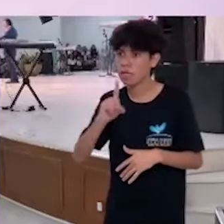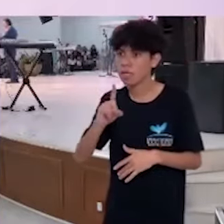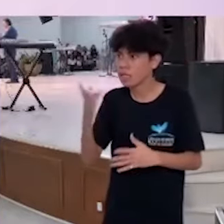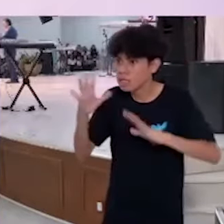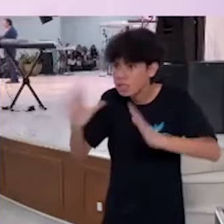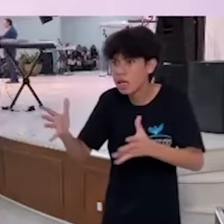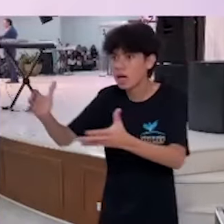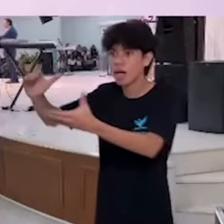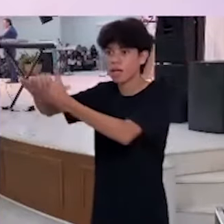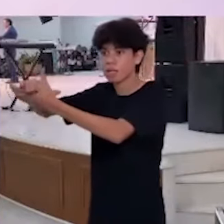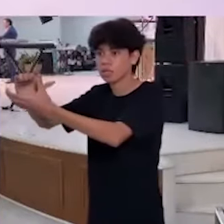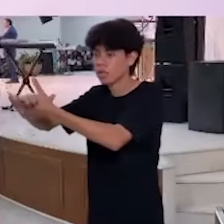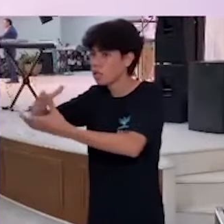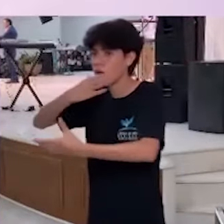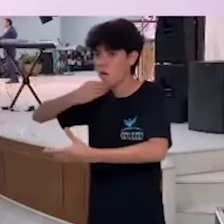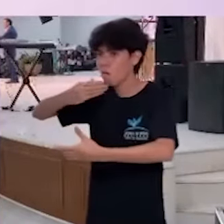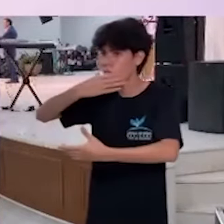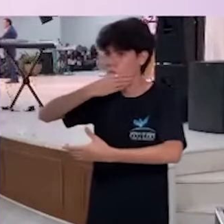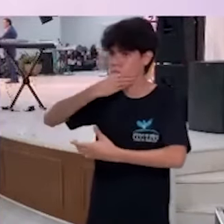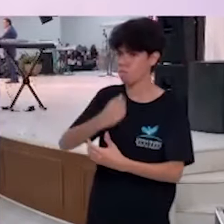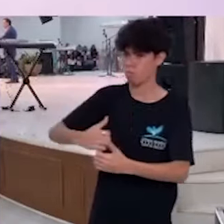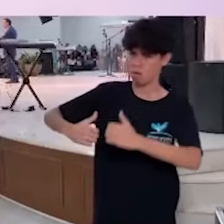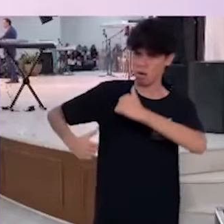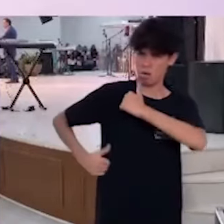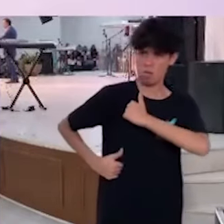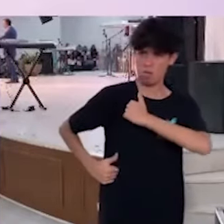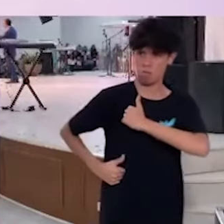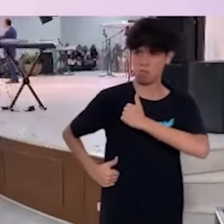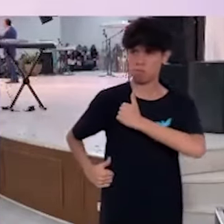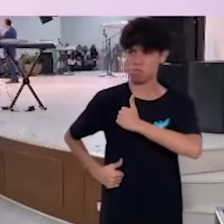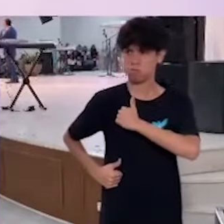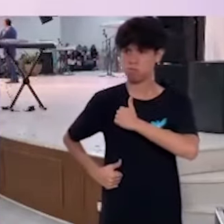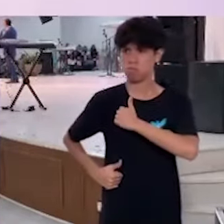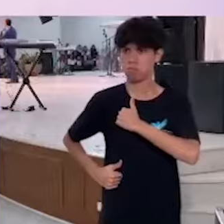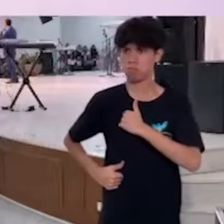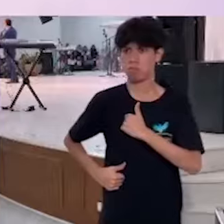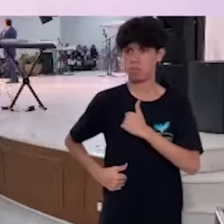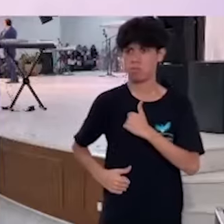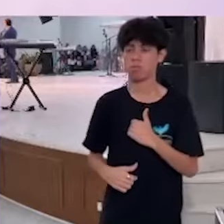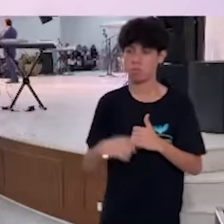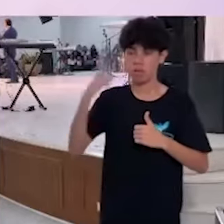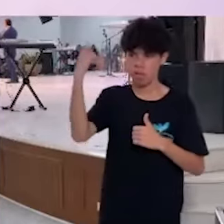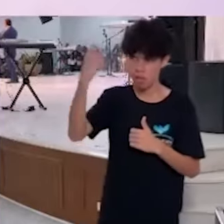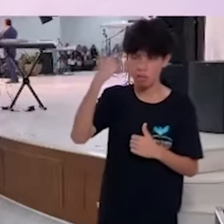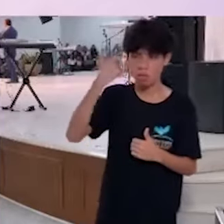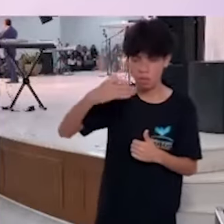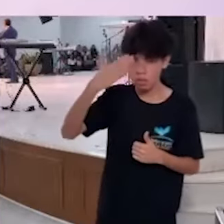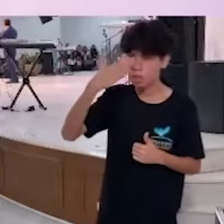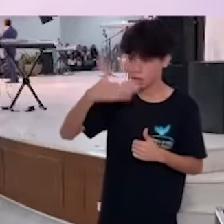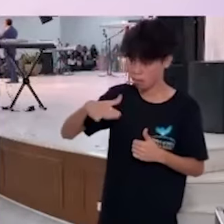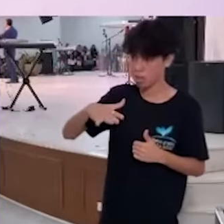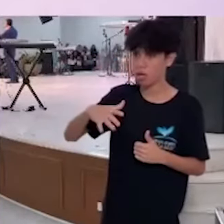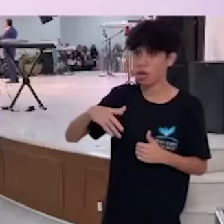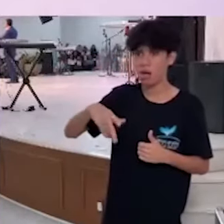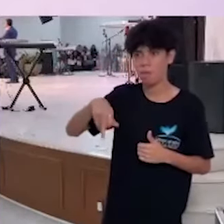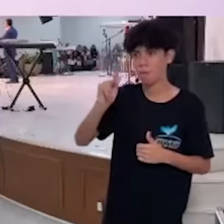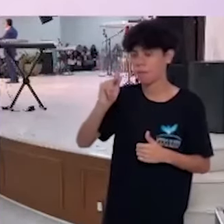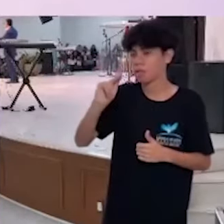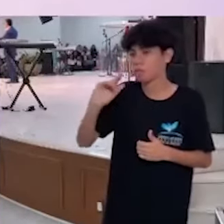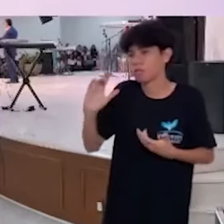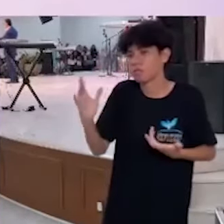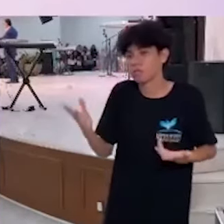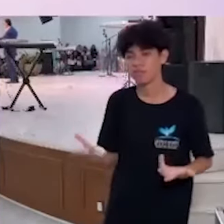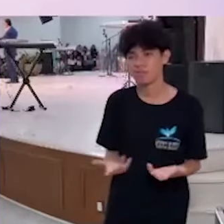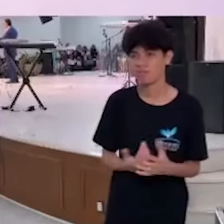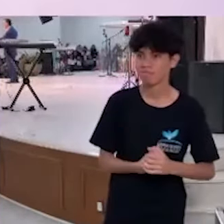un soldado especial del ejército de David. O sea, David la regó, pero con todas las letras,